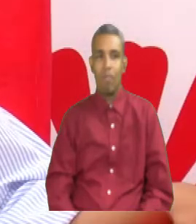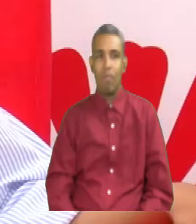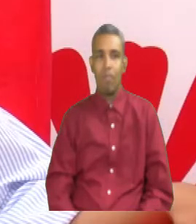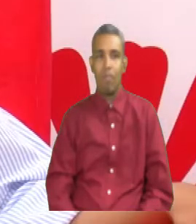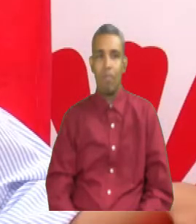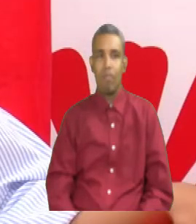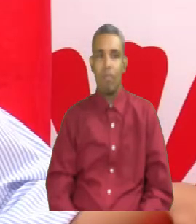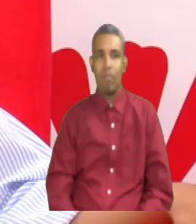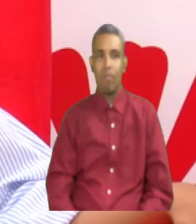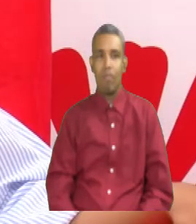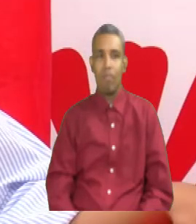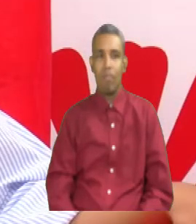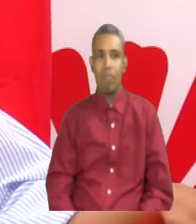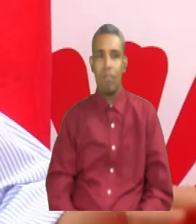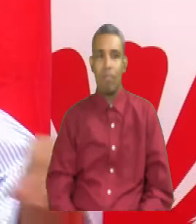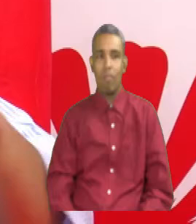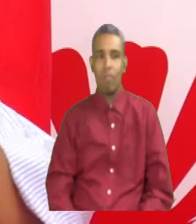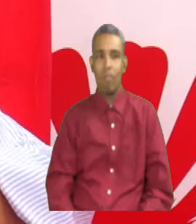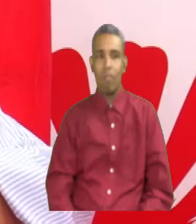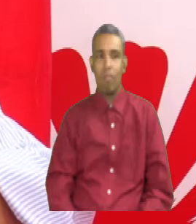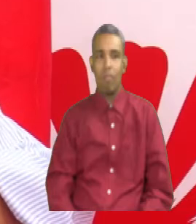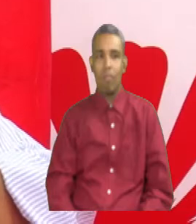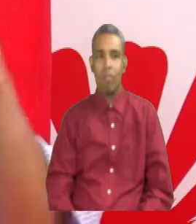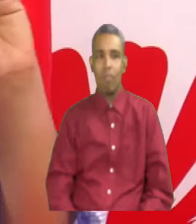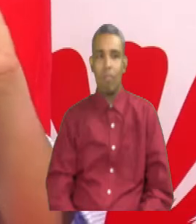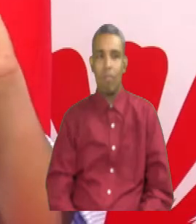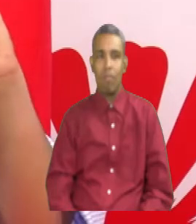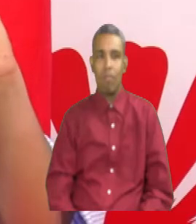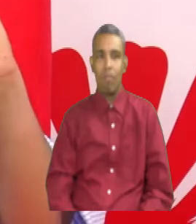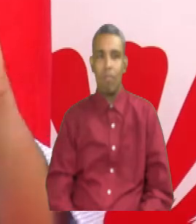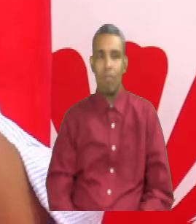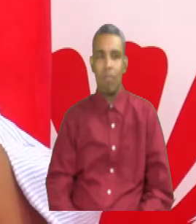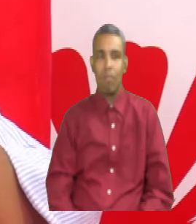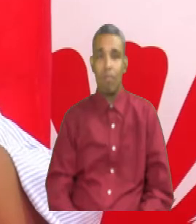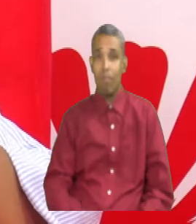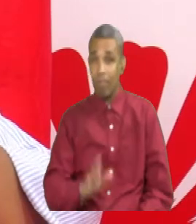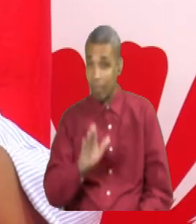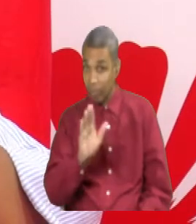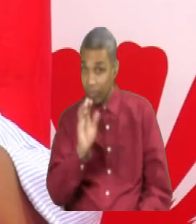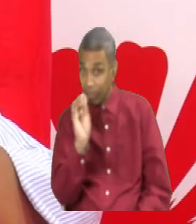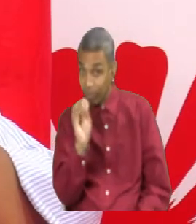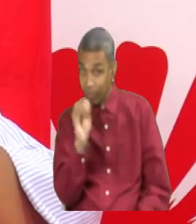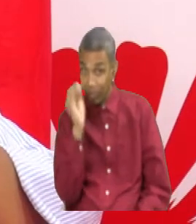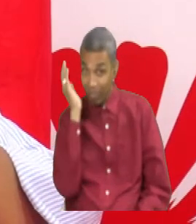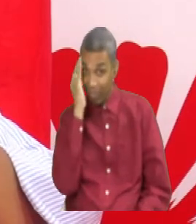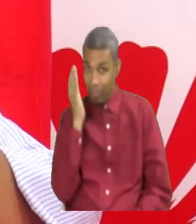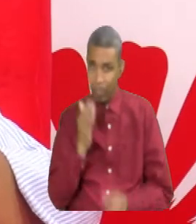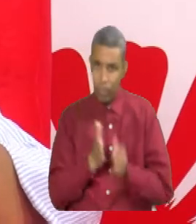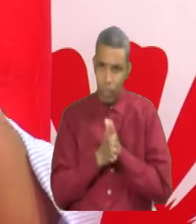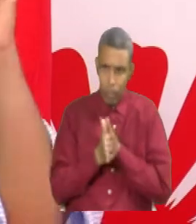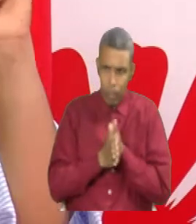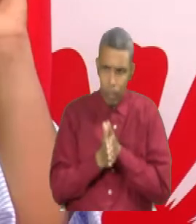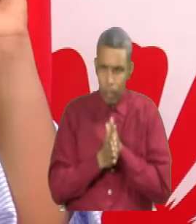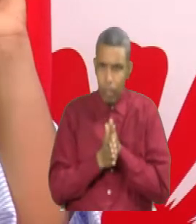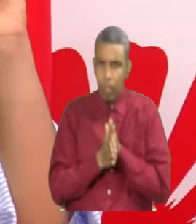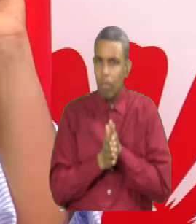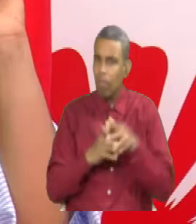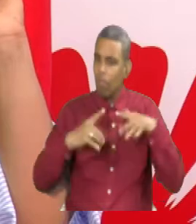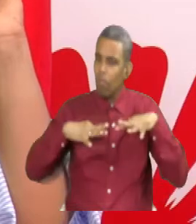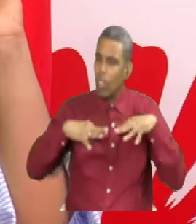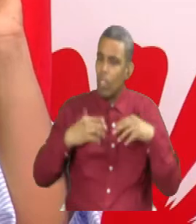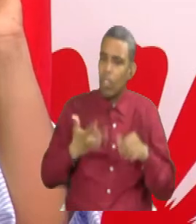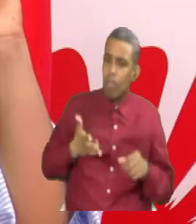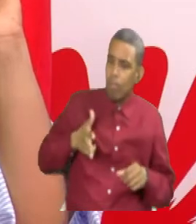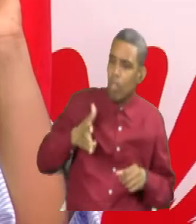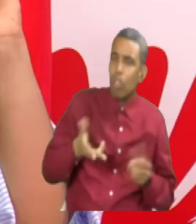Bueno, recordarle a todos nuestros televidentes que los mejores planes para sus vacaciones usted los puede programar con Proyectos Tour. Ellos están